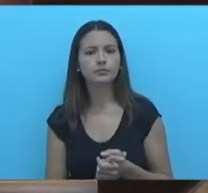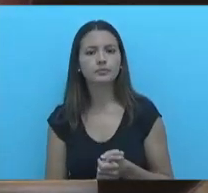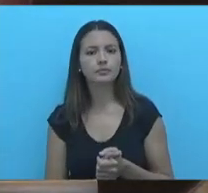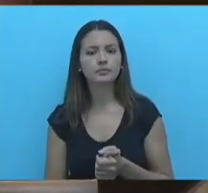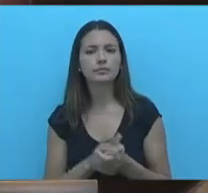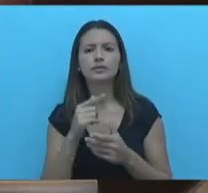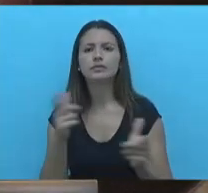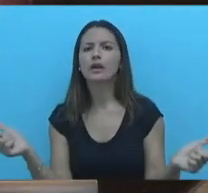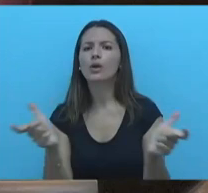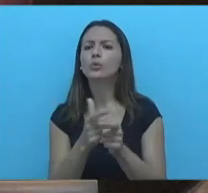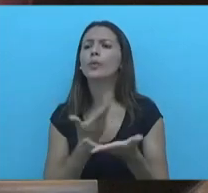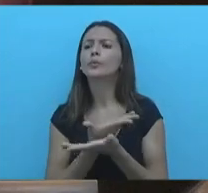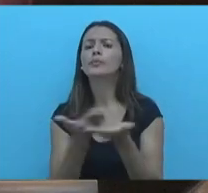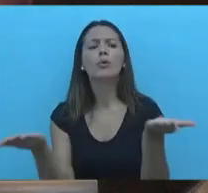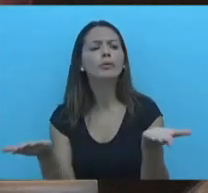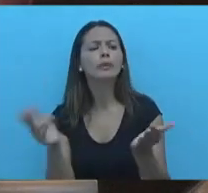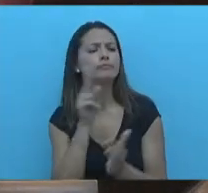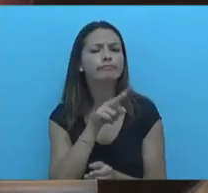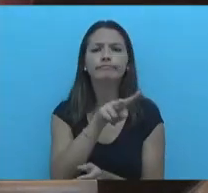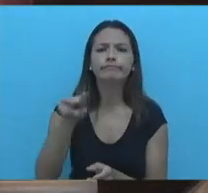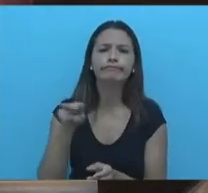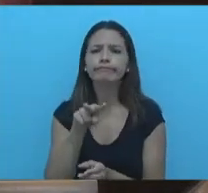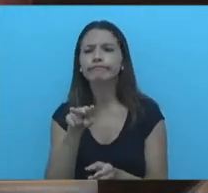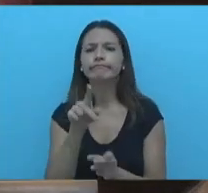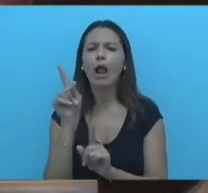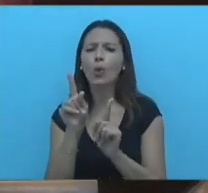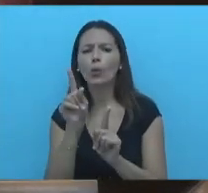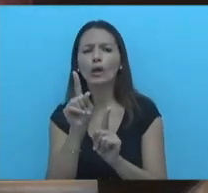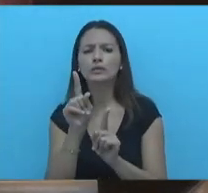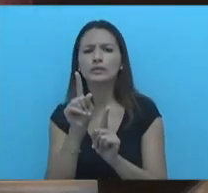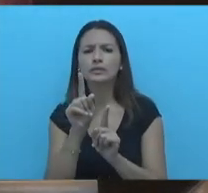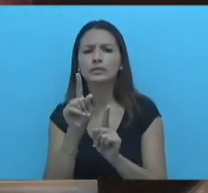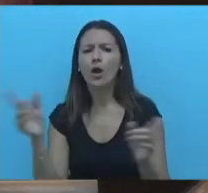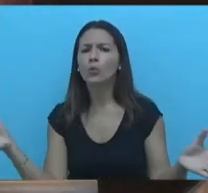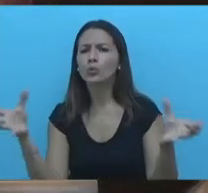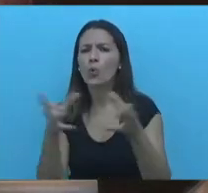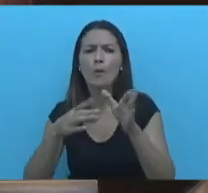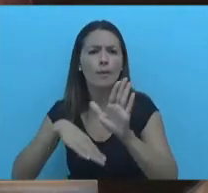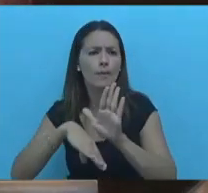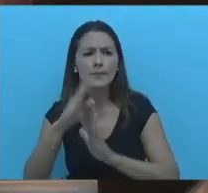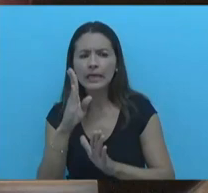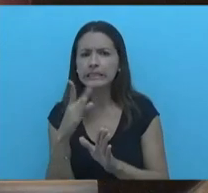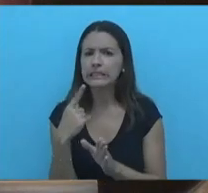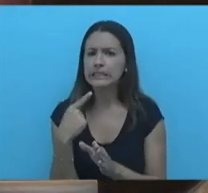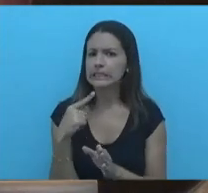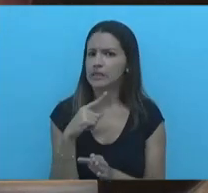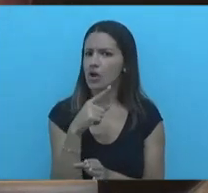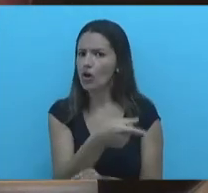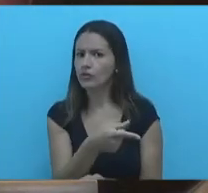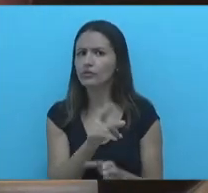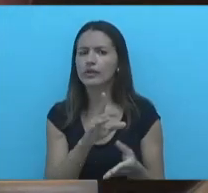audiencias públicas se pudo percibir la existencia de manifestaciones mayoritariamente críticas de la prestación del